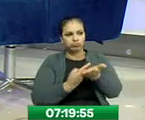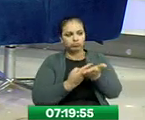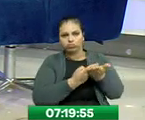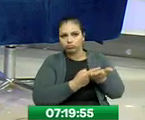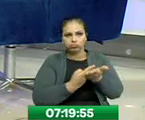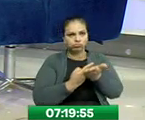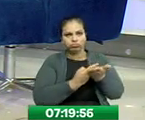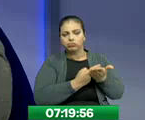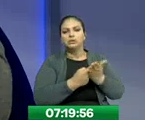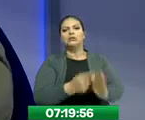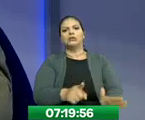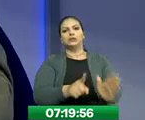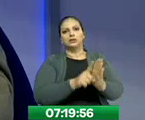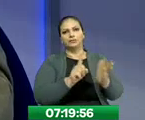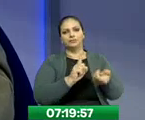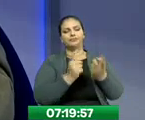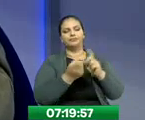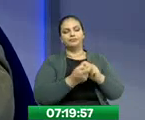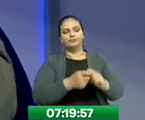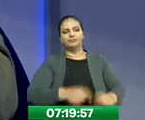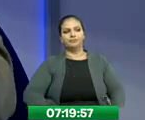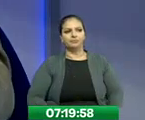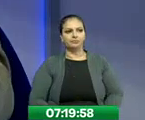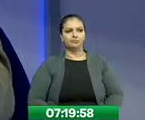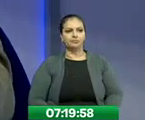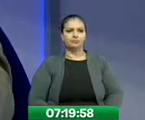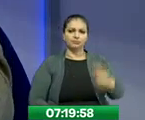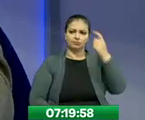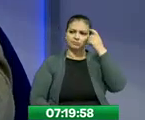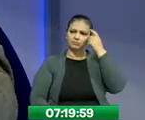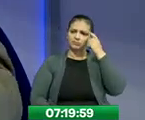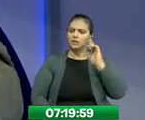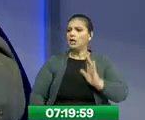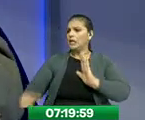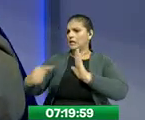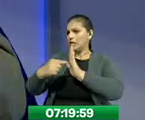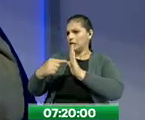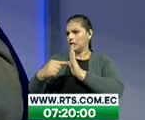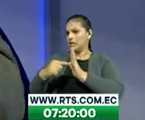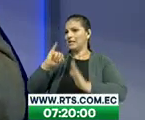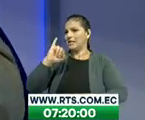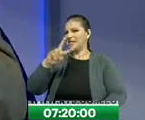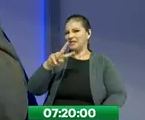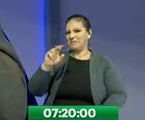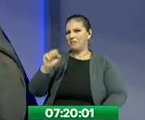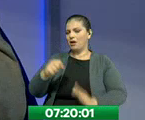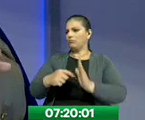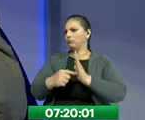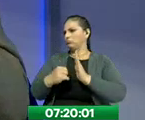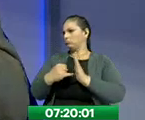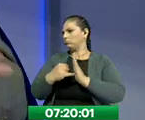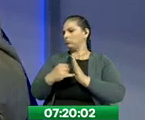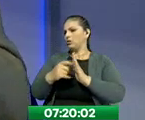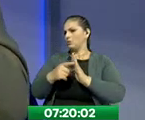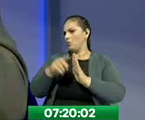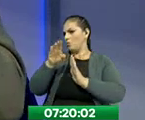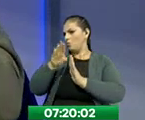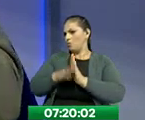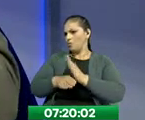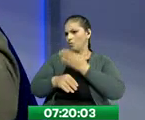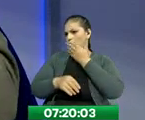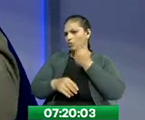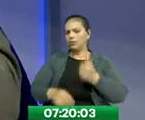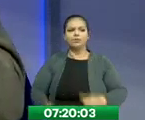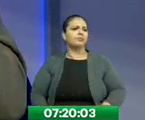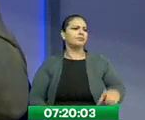soy partícipe de la reducción en las circunstancias actuales. Dejemos las cosas como están. O sea, no movemos más la